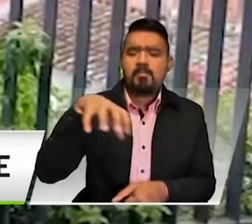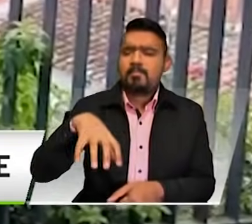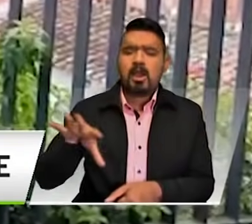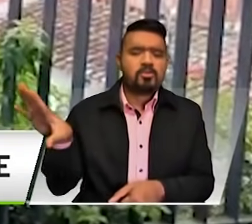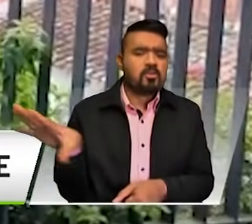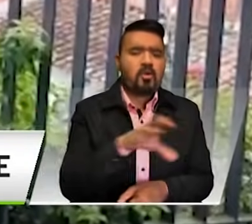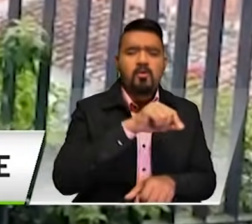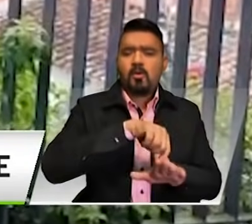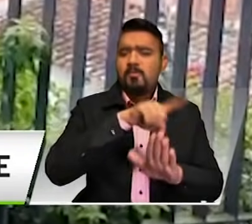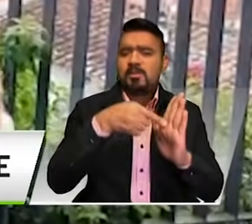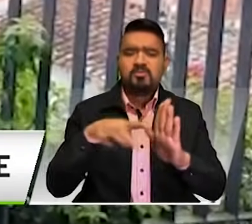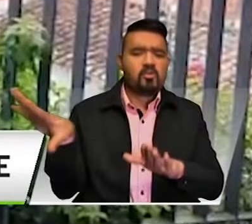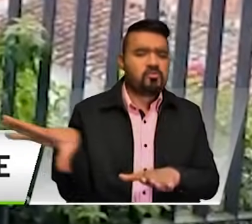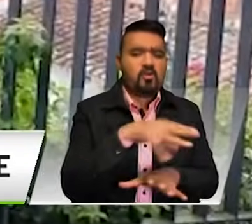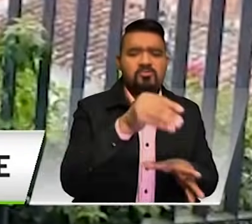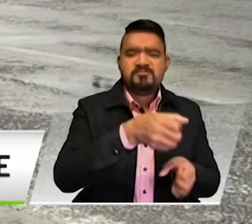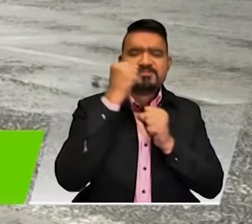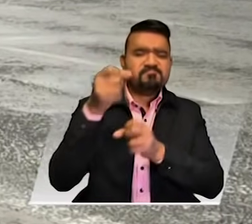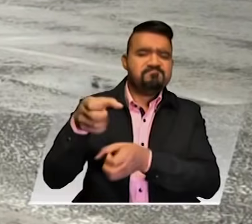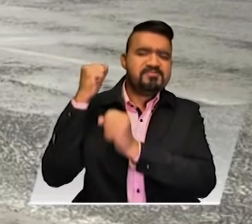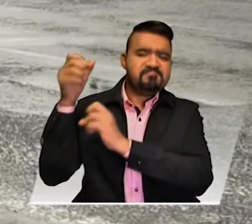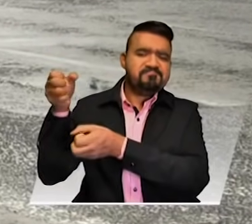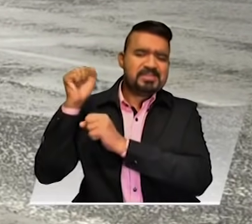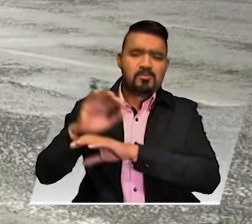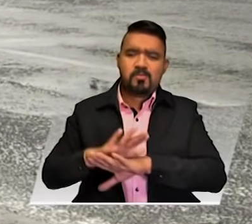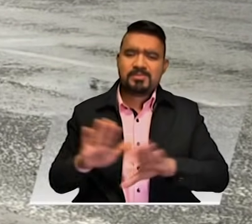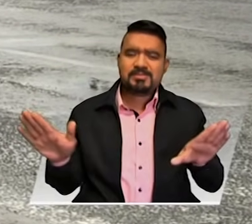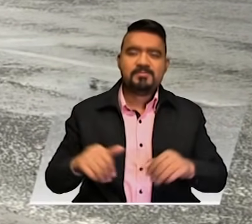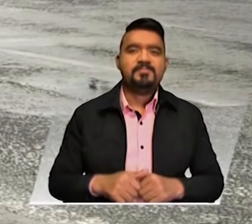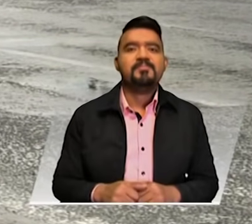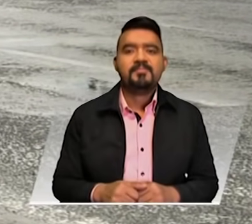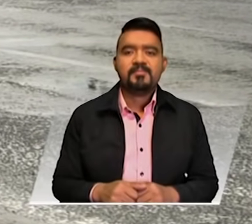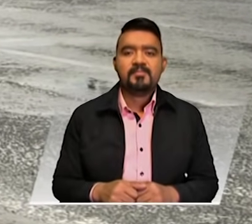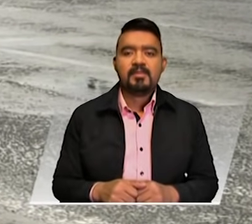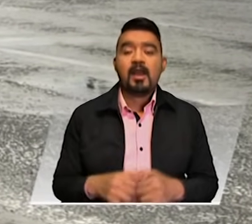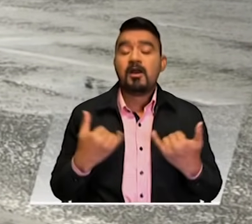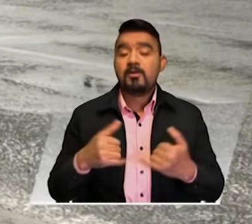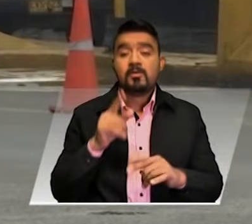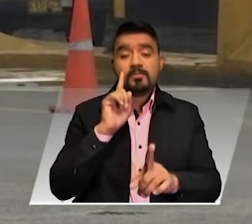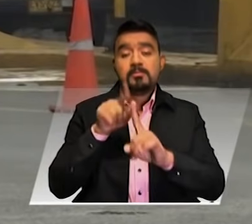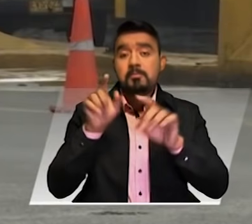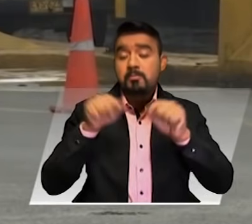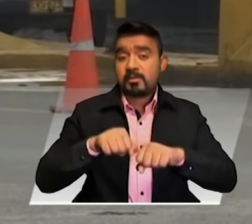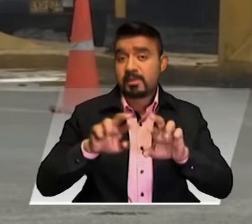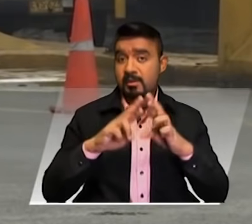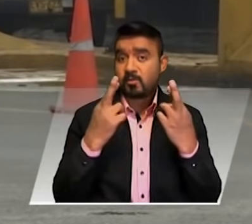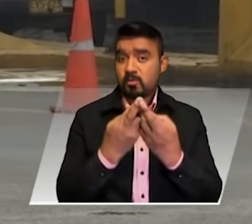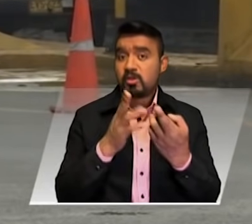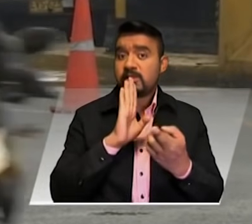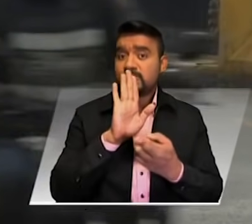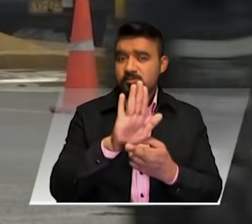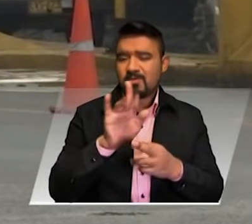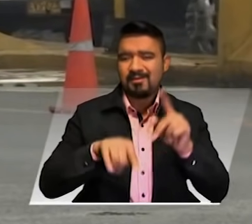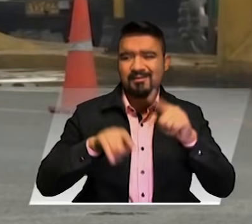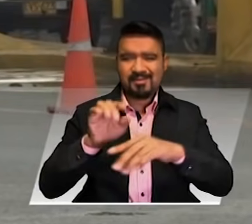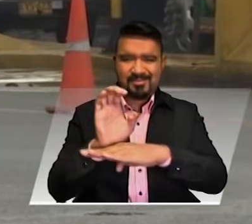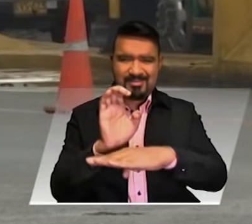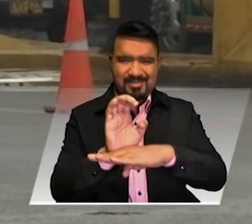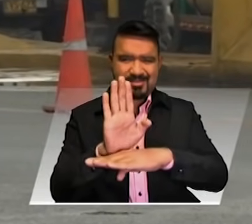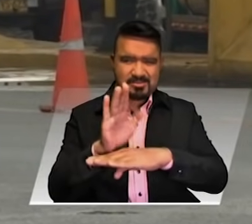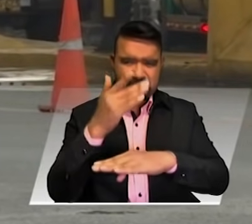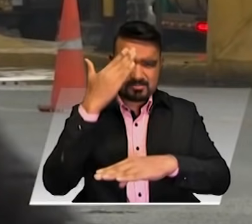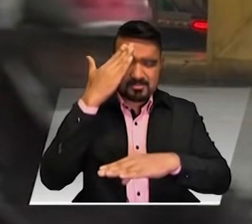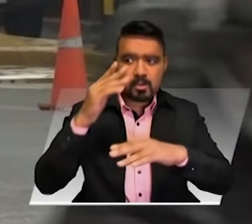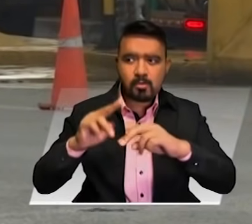los peajes del área metropolitana. Está pendiente una reunión del Comité Técnico con la Agencia Nacional de Infraestructura en la